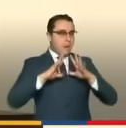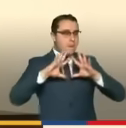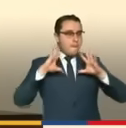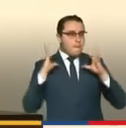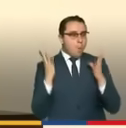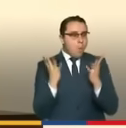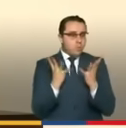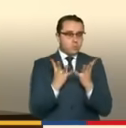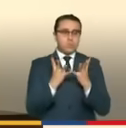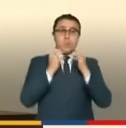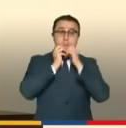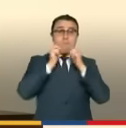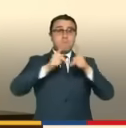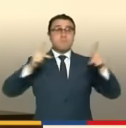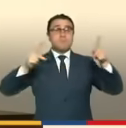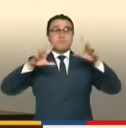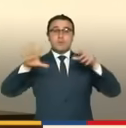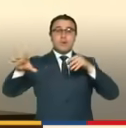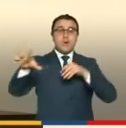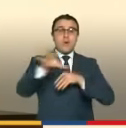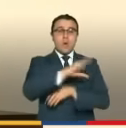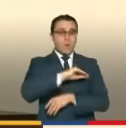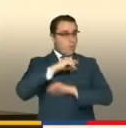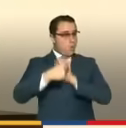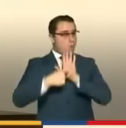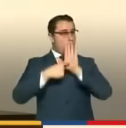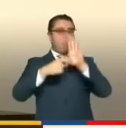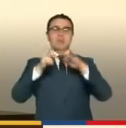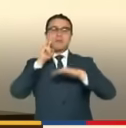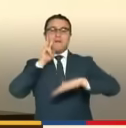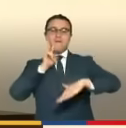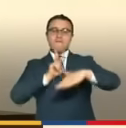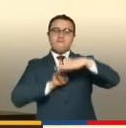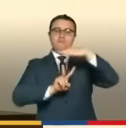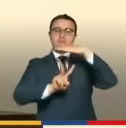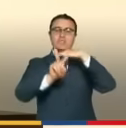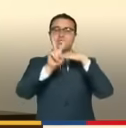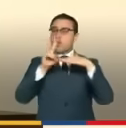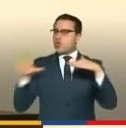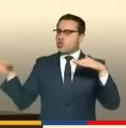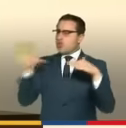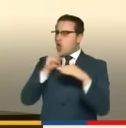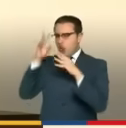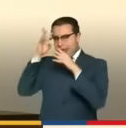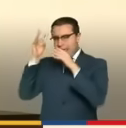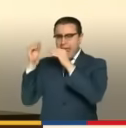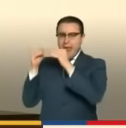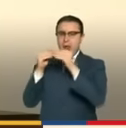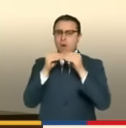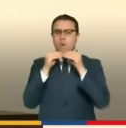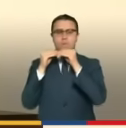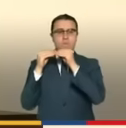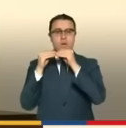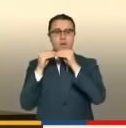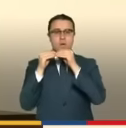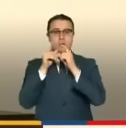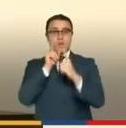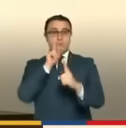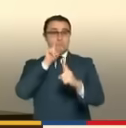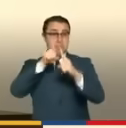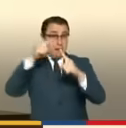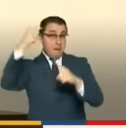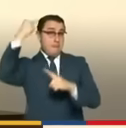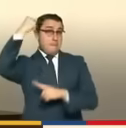prácticamente a toda la humanidad, una visión casi que unánime para resolver problemas, se creía.